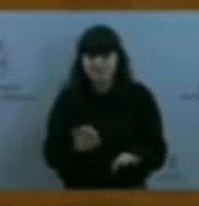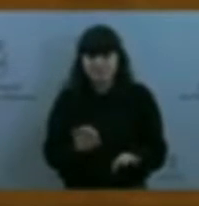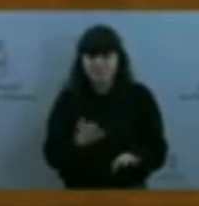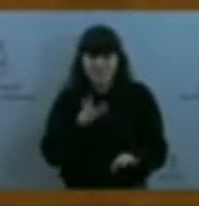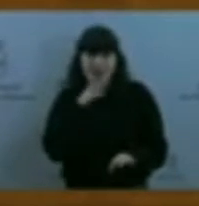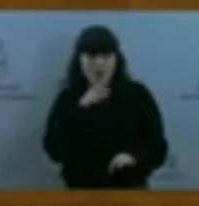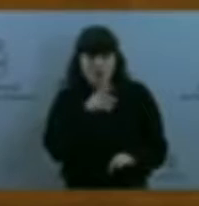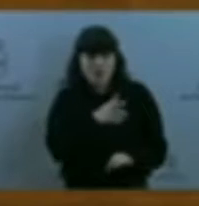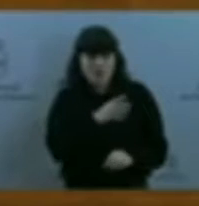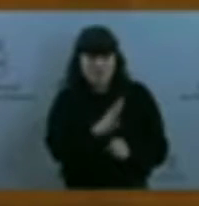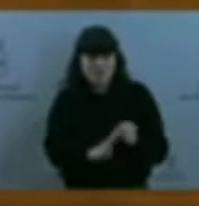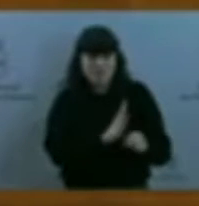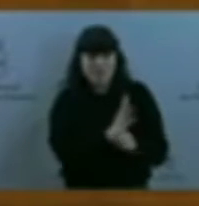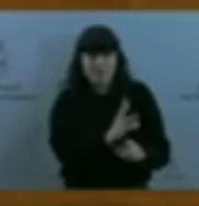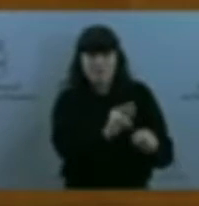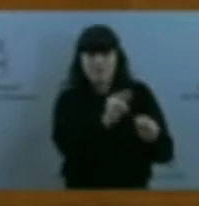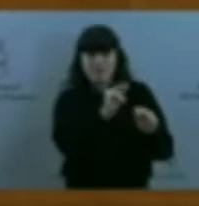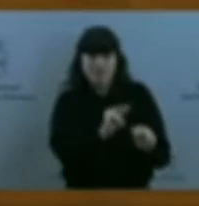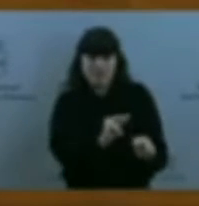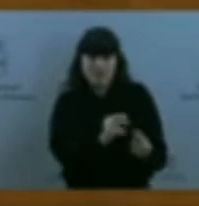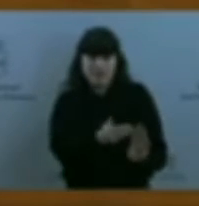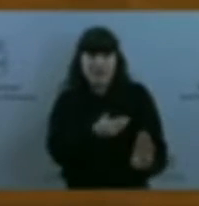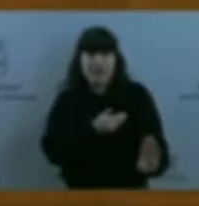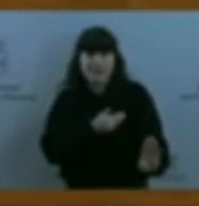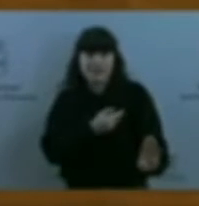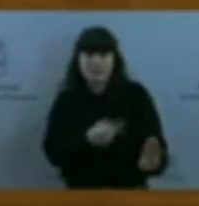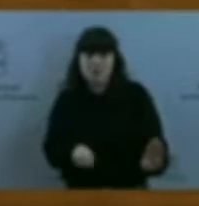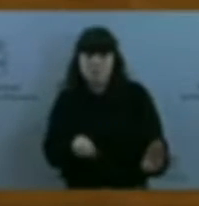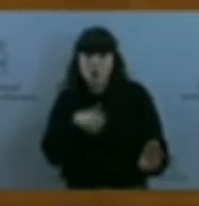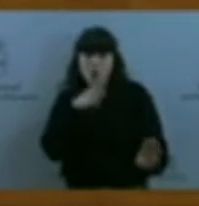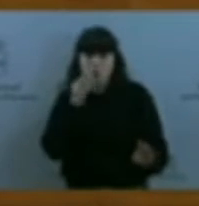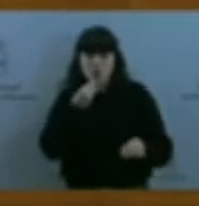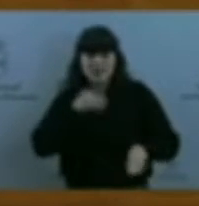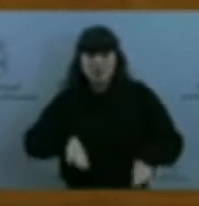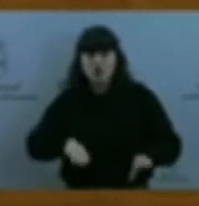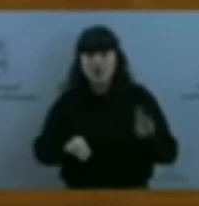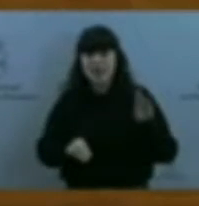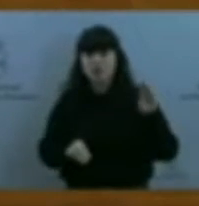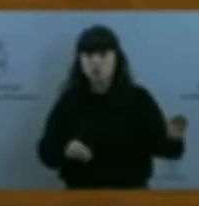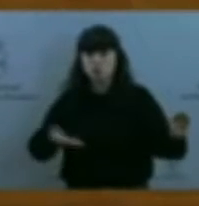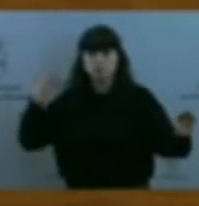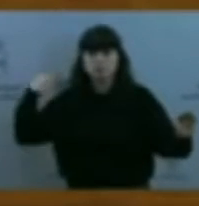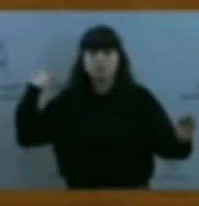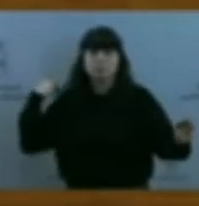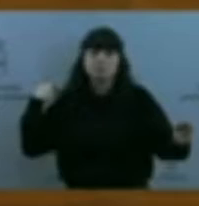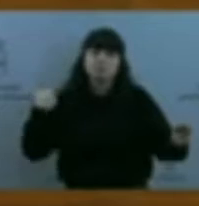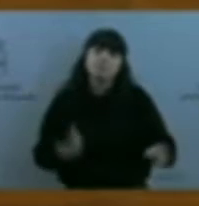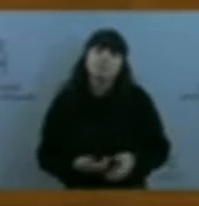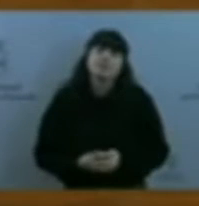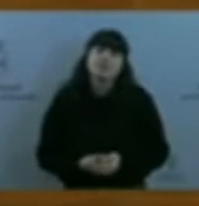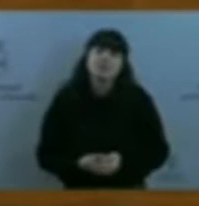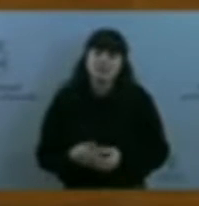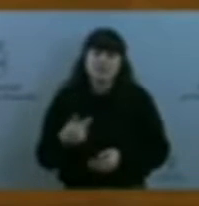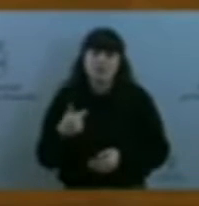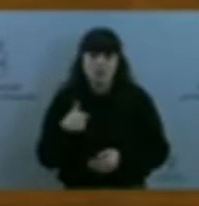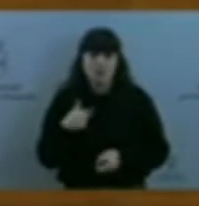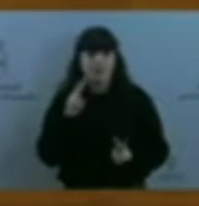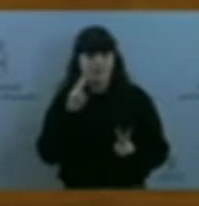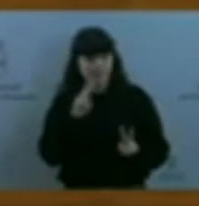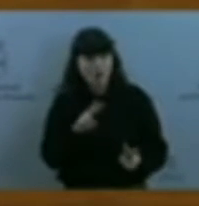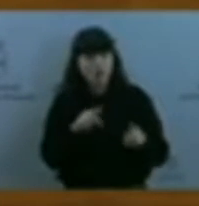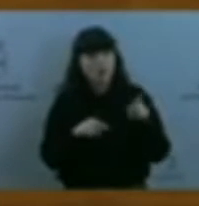los antecedentes que hasta ahora hemos visto. He demostrado a lo largo de estos años que usted no reconocería nada de lo que